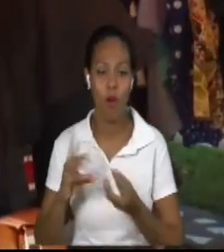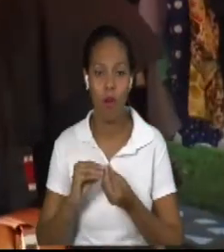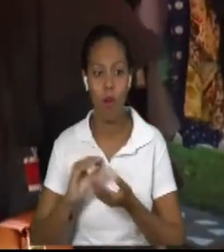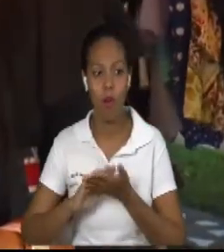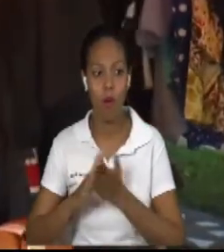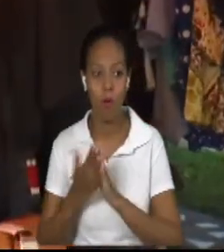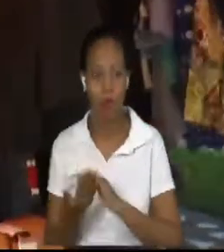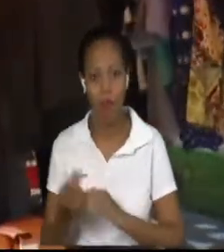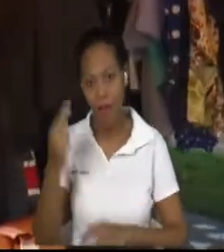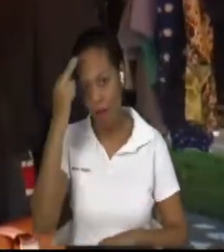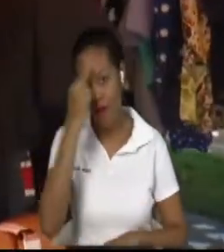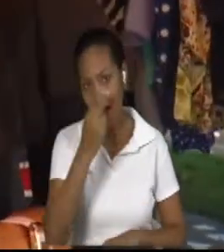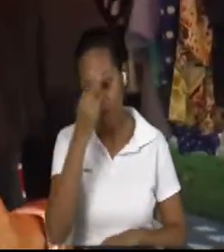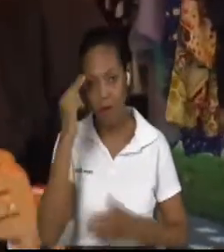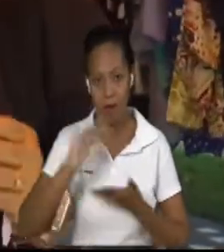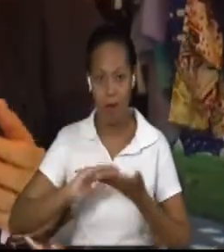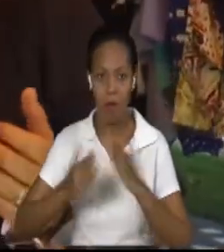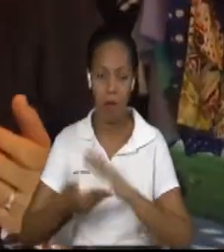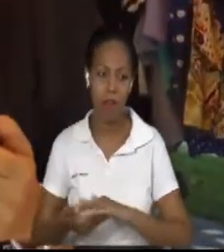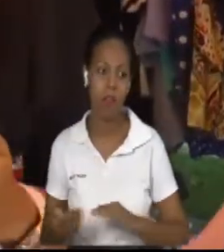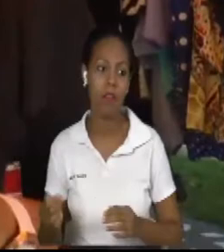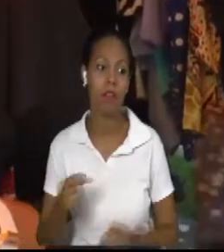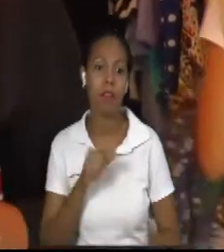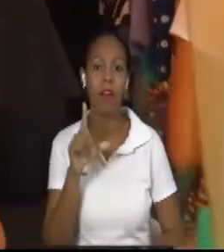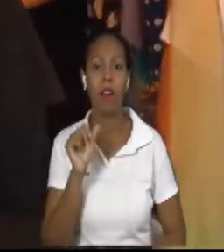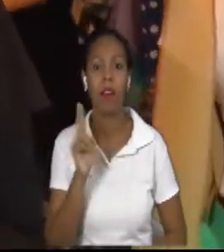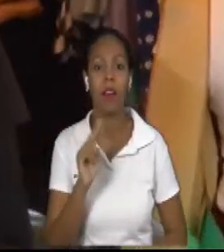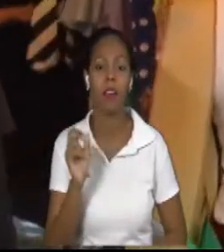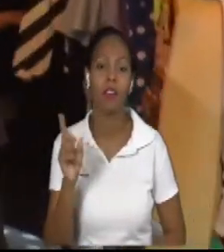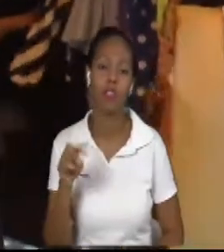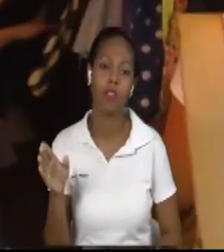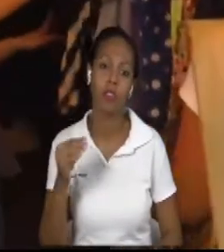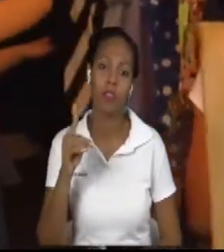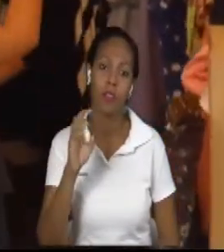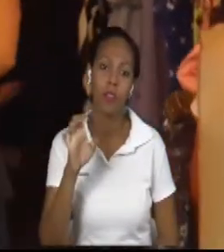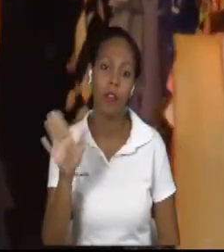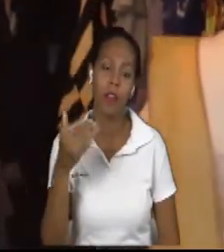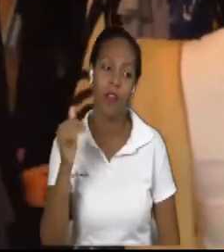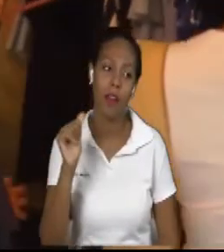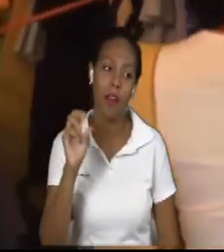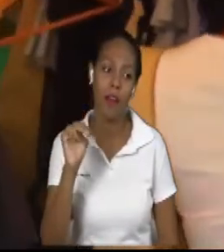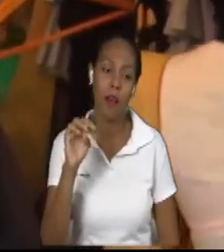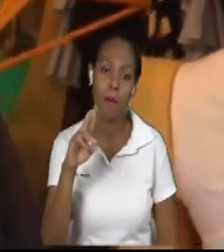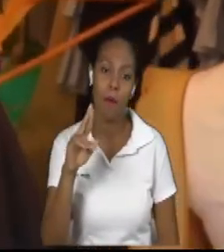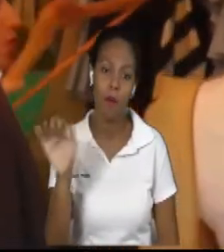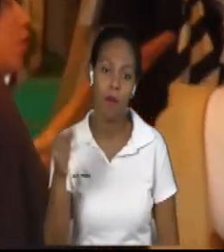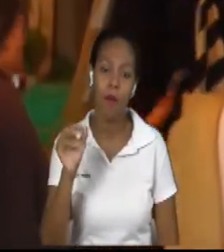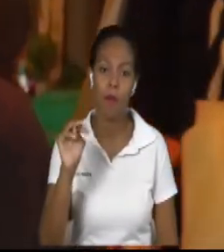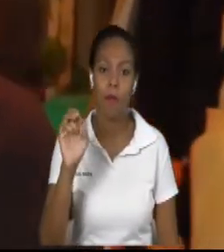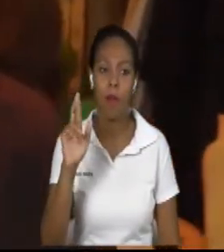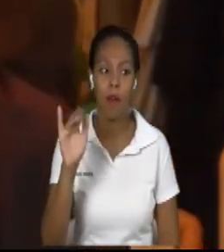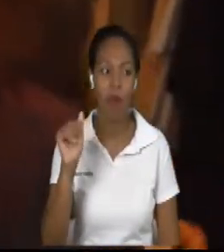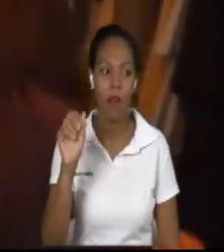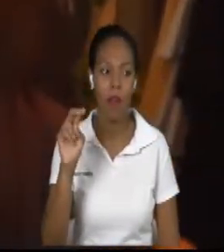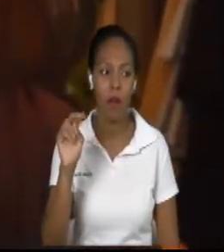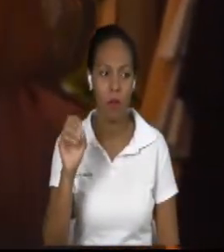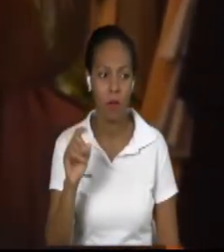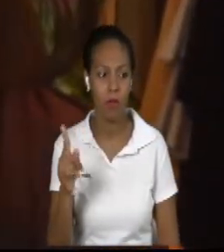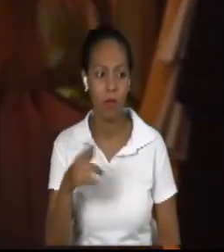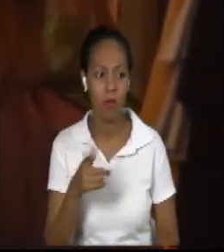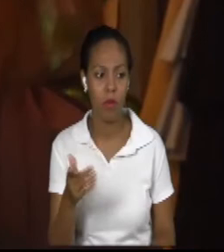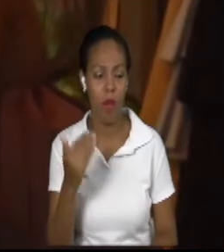súper hermosa, Lazos de Amor Mariano, y nosotras las mujeres nos enfocamos a ella, mirarla a ella como esa